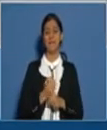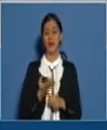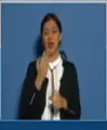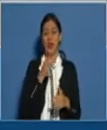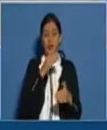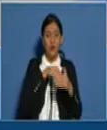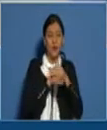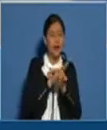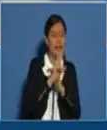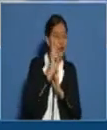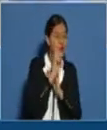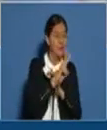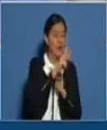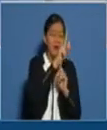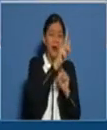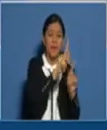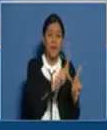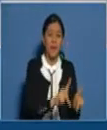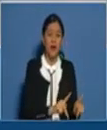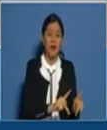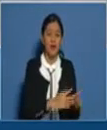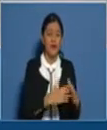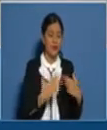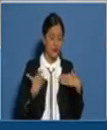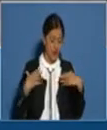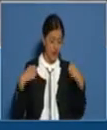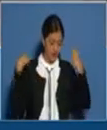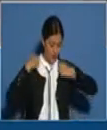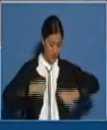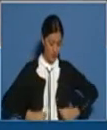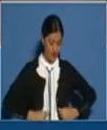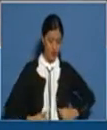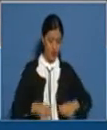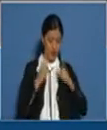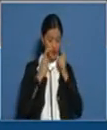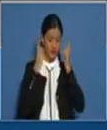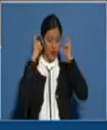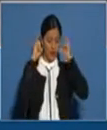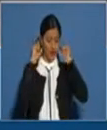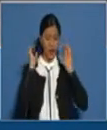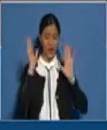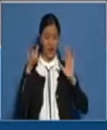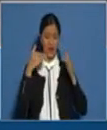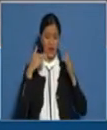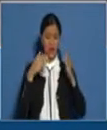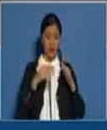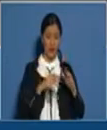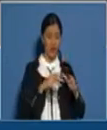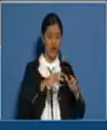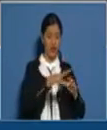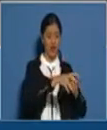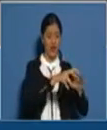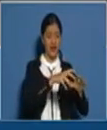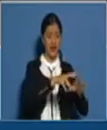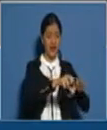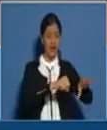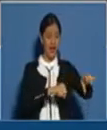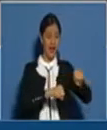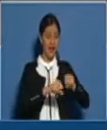entre a ver un paciente que tenga que ponerte bata, mascarilla, etcétera, quitártela al otro paciente con todo un